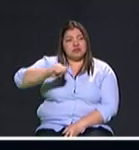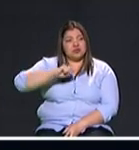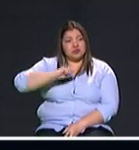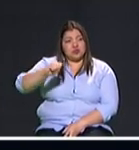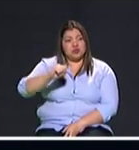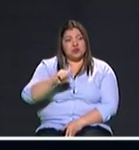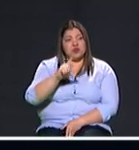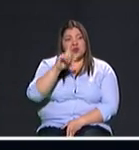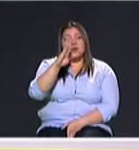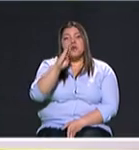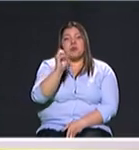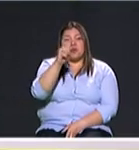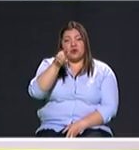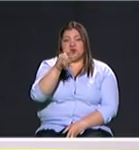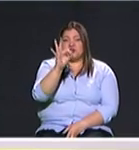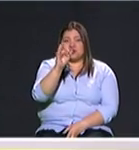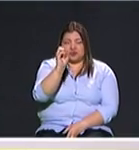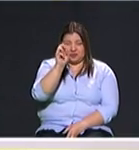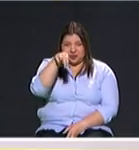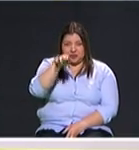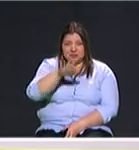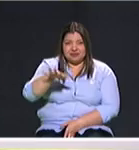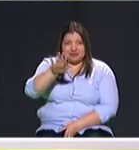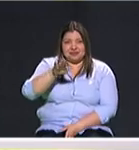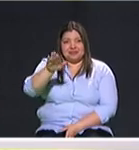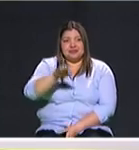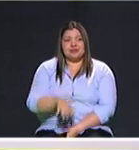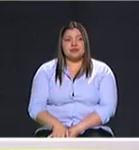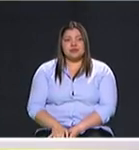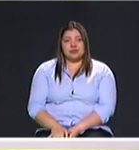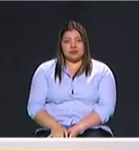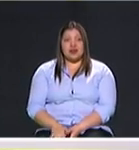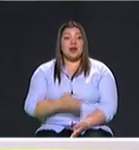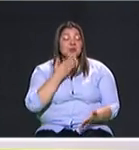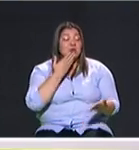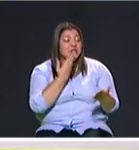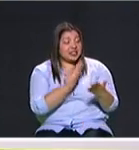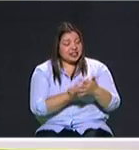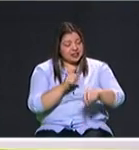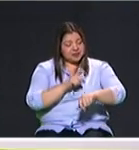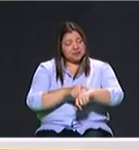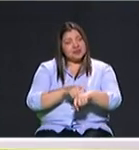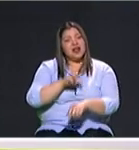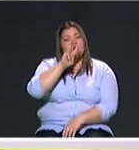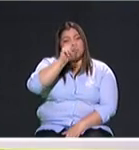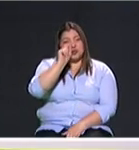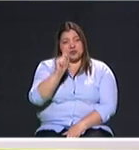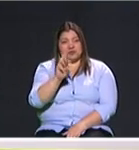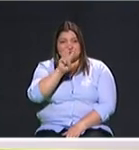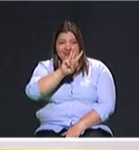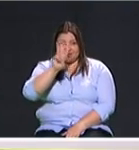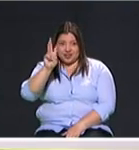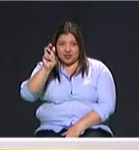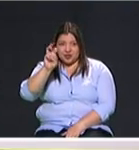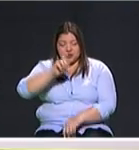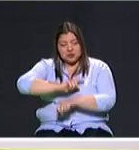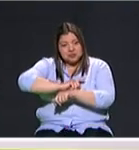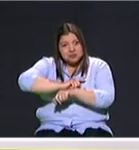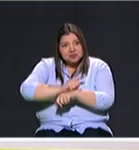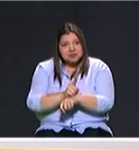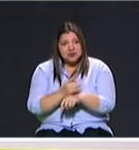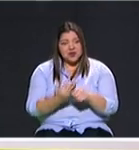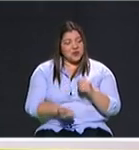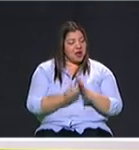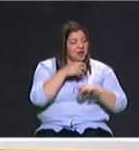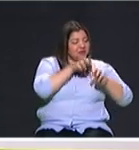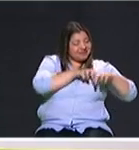integración comunitaria medellín gracias al candidato alfredo ramos son las 8 de la noche 38 minutos estamos en este nuevo debate con